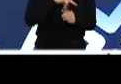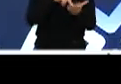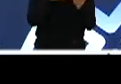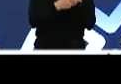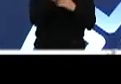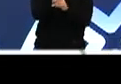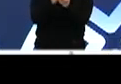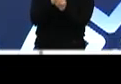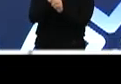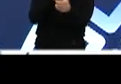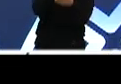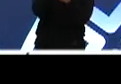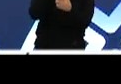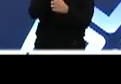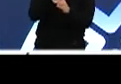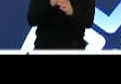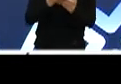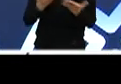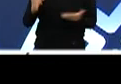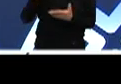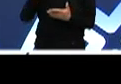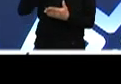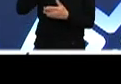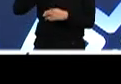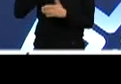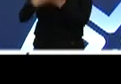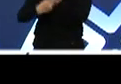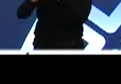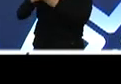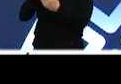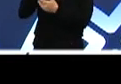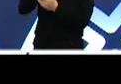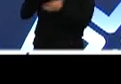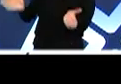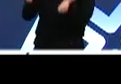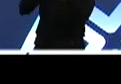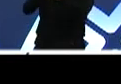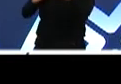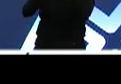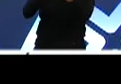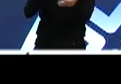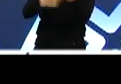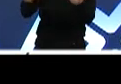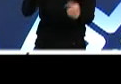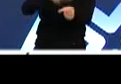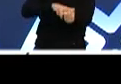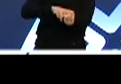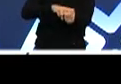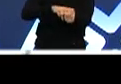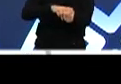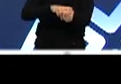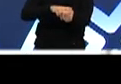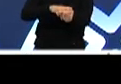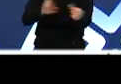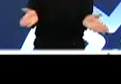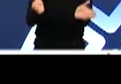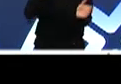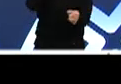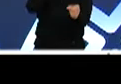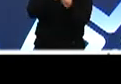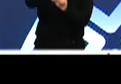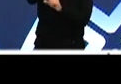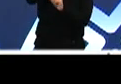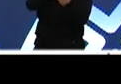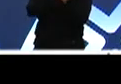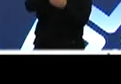de investigación en la maestría y ahora en el doctorado son de programas de fomento a la lectura en los hospitales, impulsados por la Secretaría de